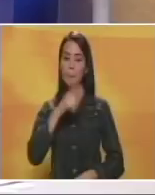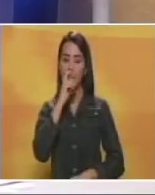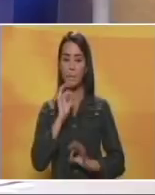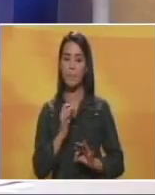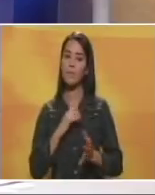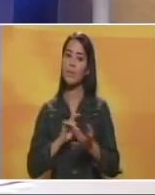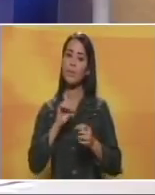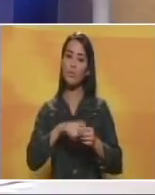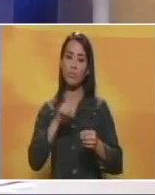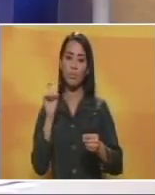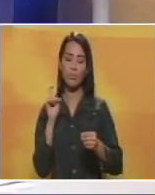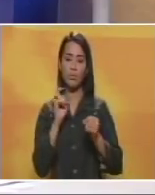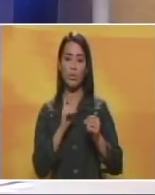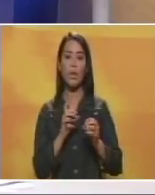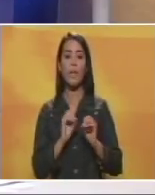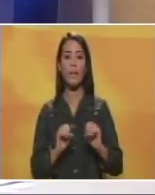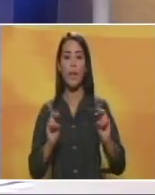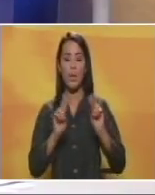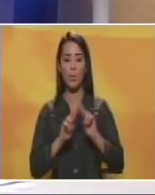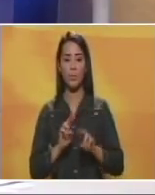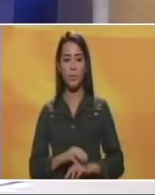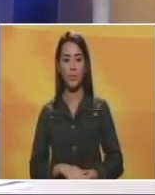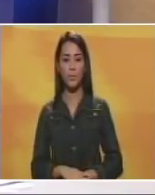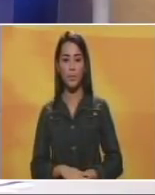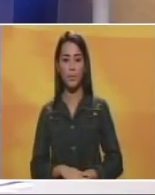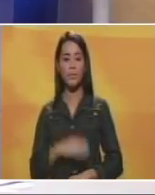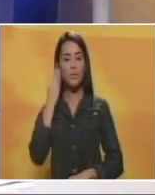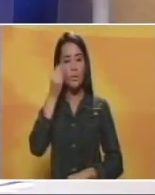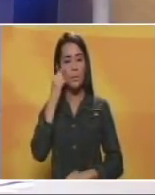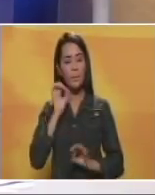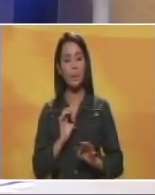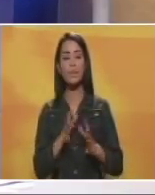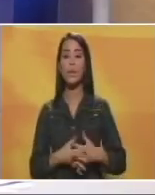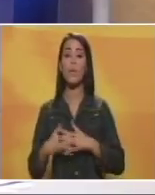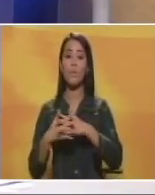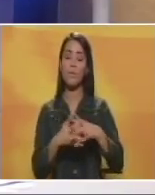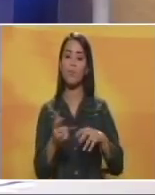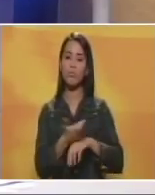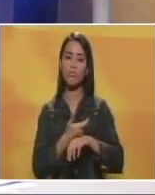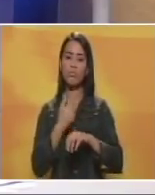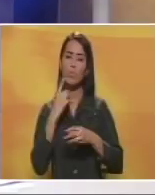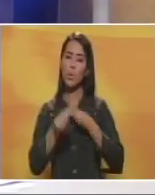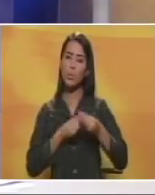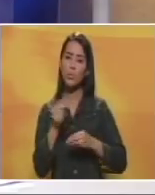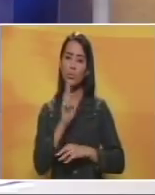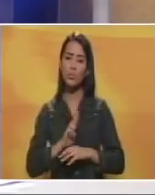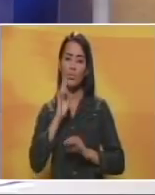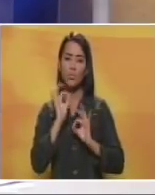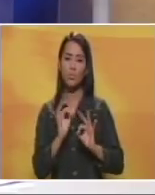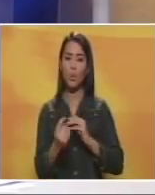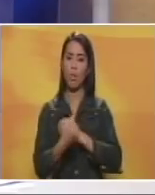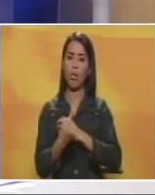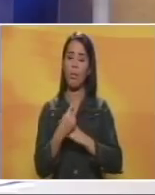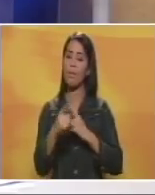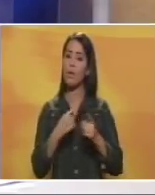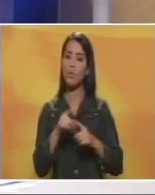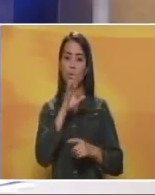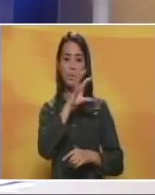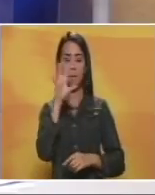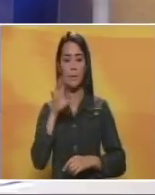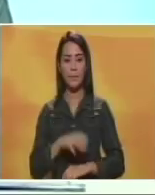de Venezuela de la Organización de Estados Americanos. A su juicio, el gobierno estadounidense utiliza este organismo para entrometerse en asuntos de otros